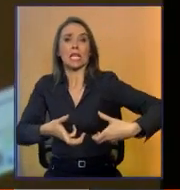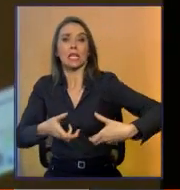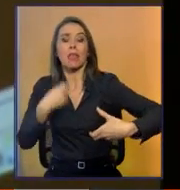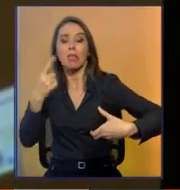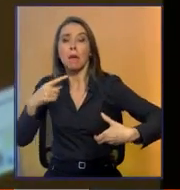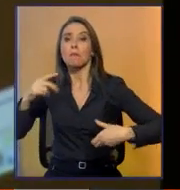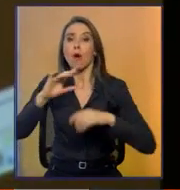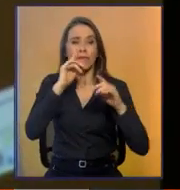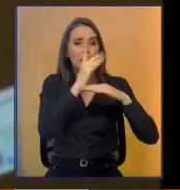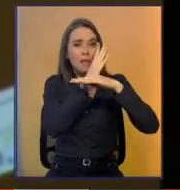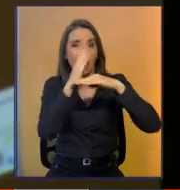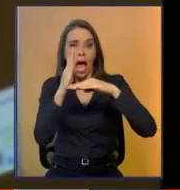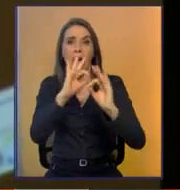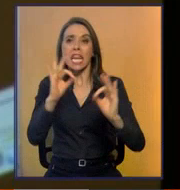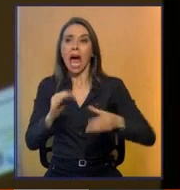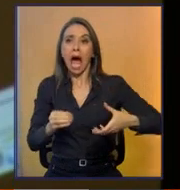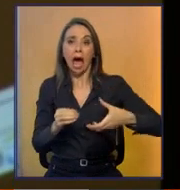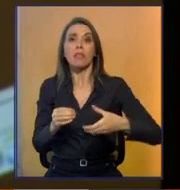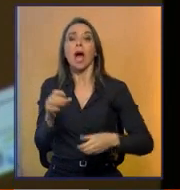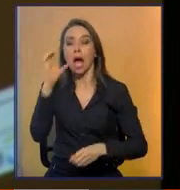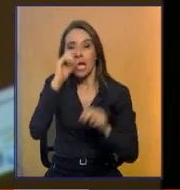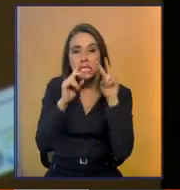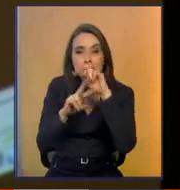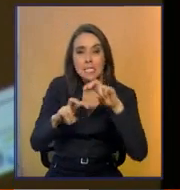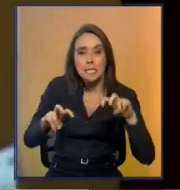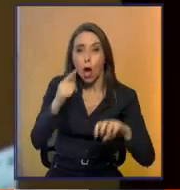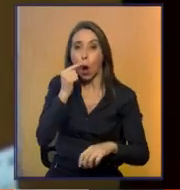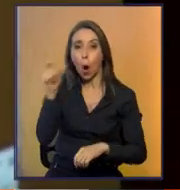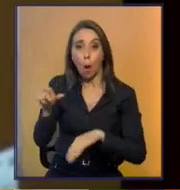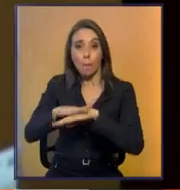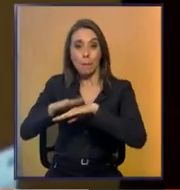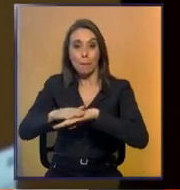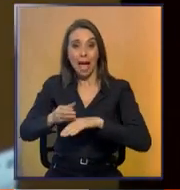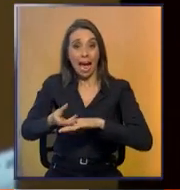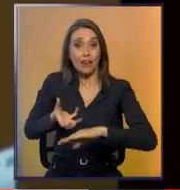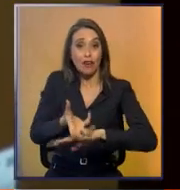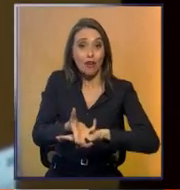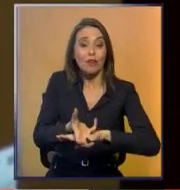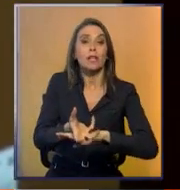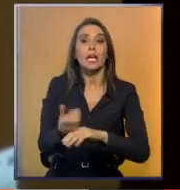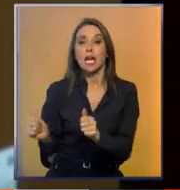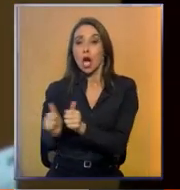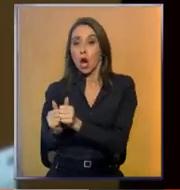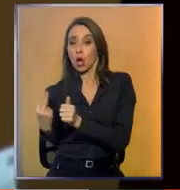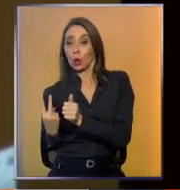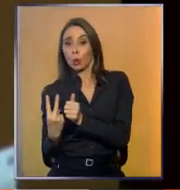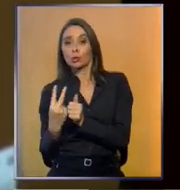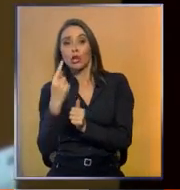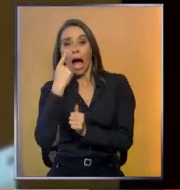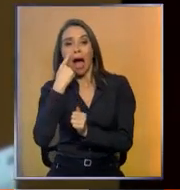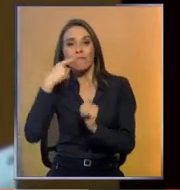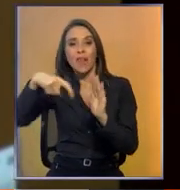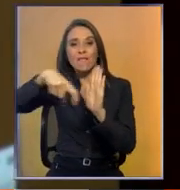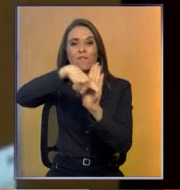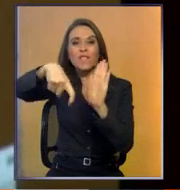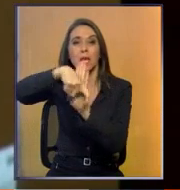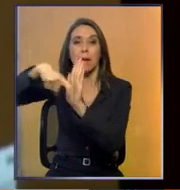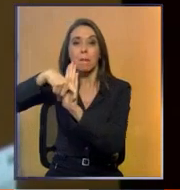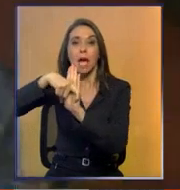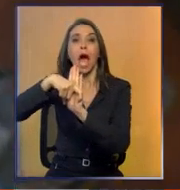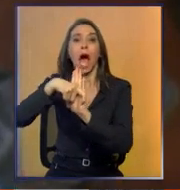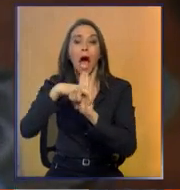hubo una clave con la tarjeta VIP del autor y su acompañante, lo que permitió seguir todo el recorrido que